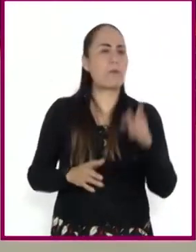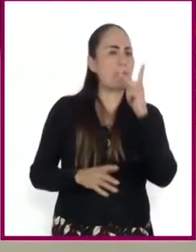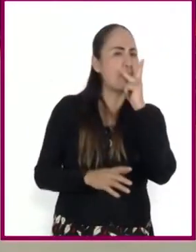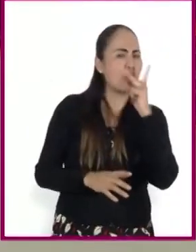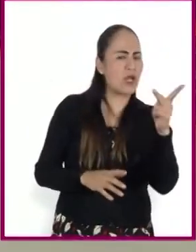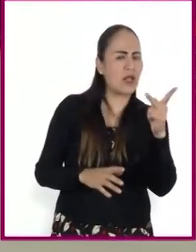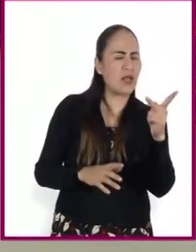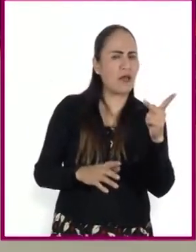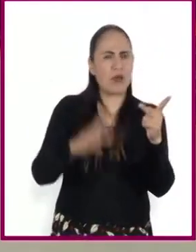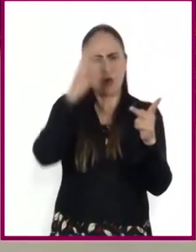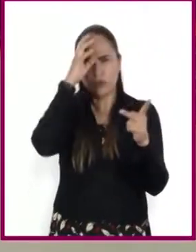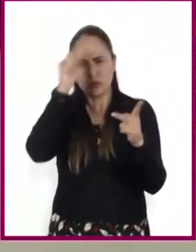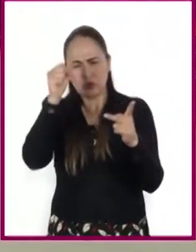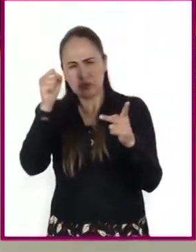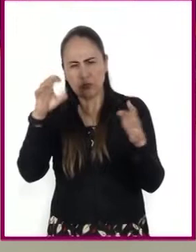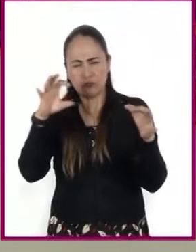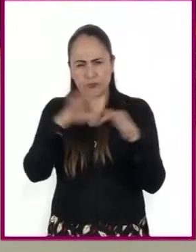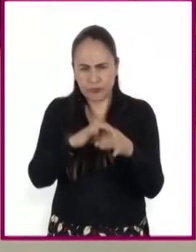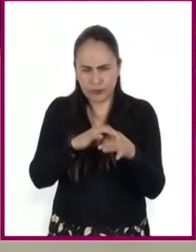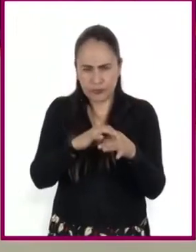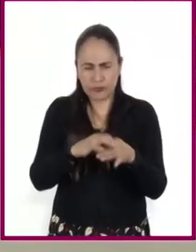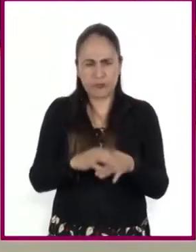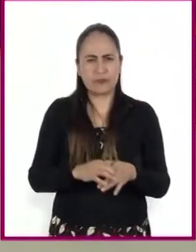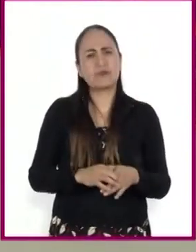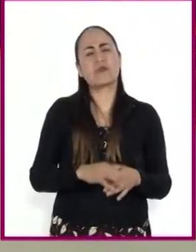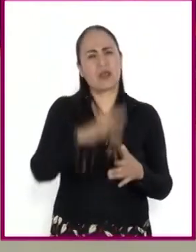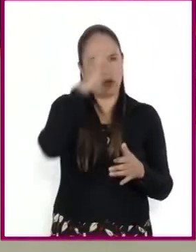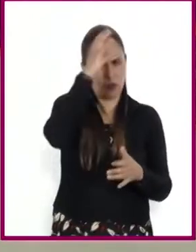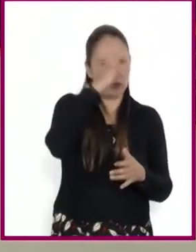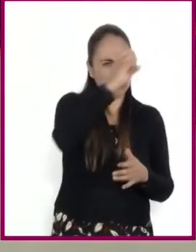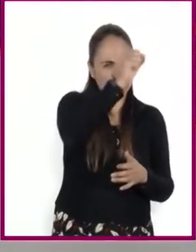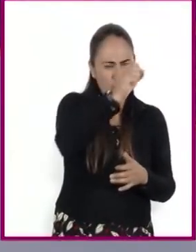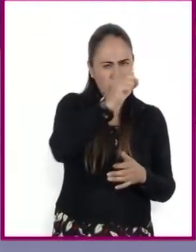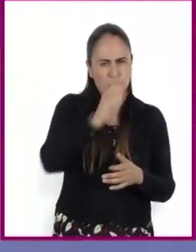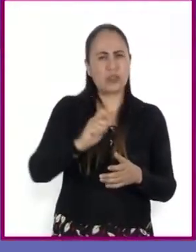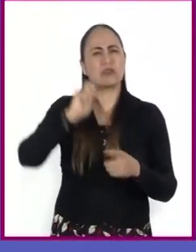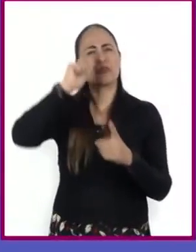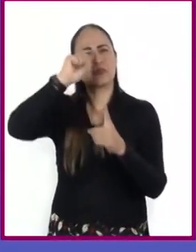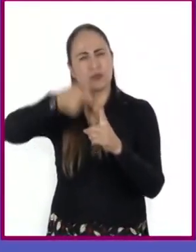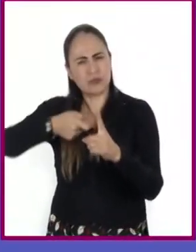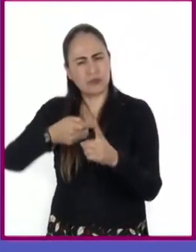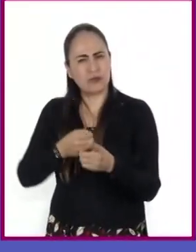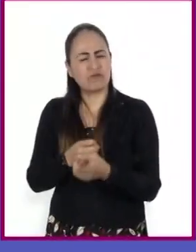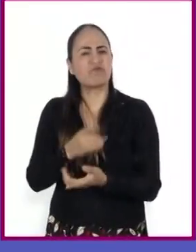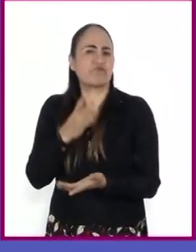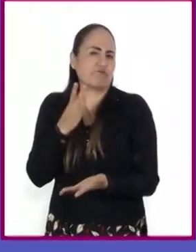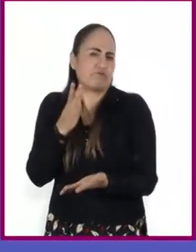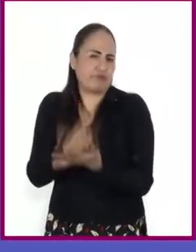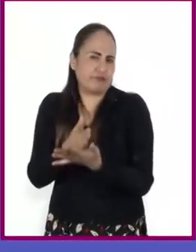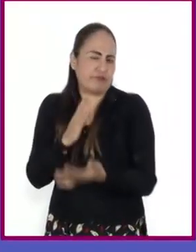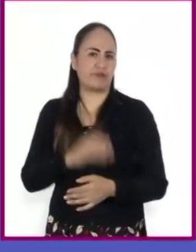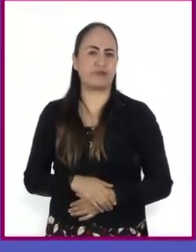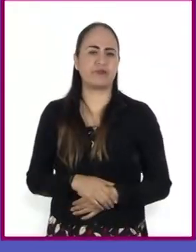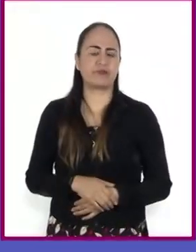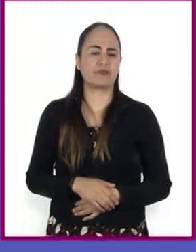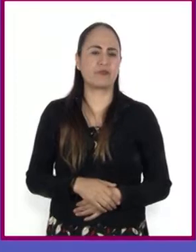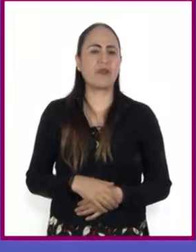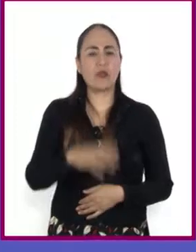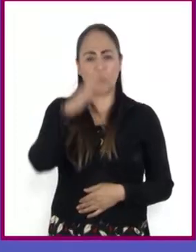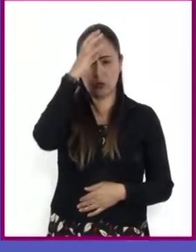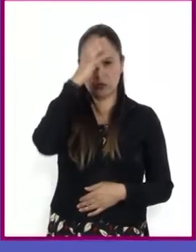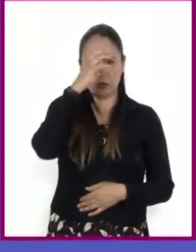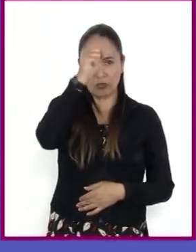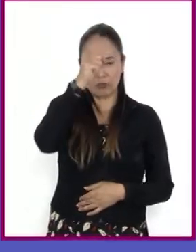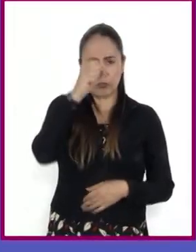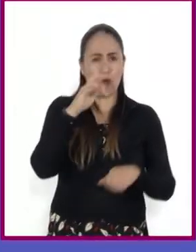con esos dos elementos primordiales, el concepto y la definición. Exactamente. El concepto es